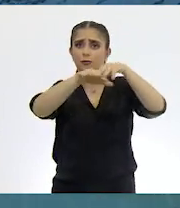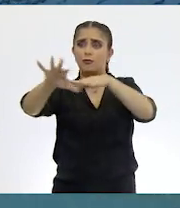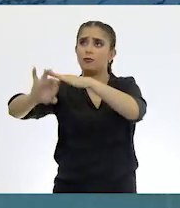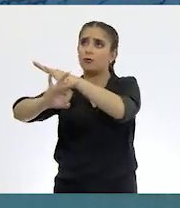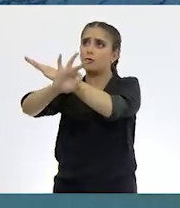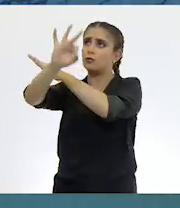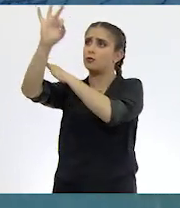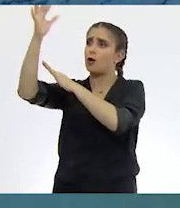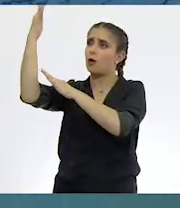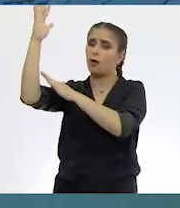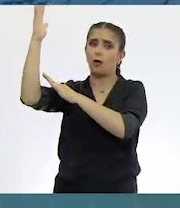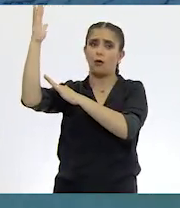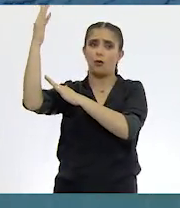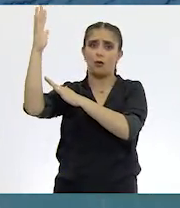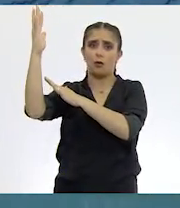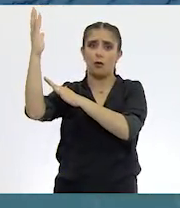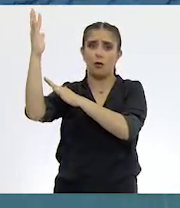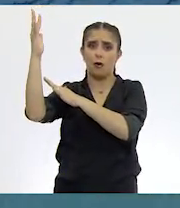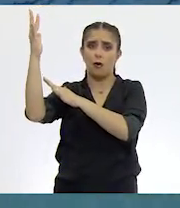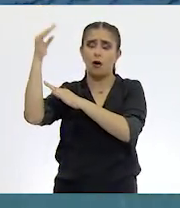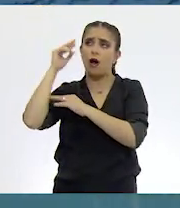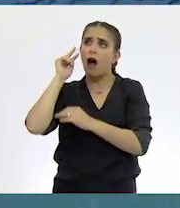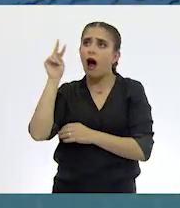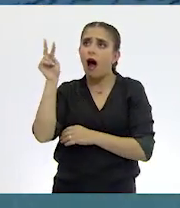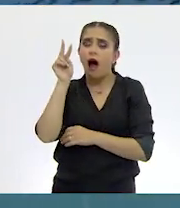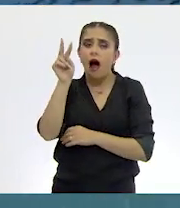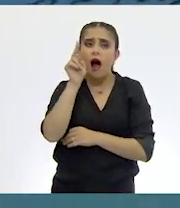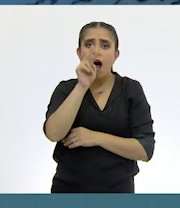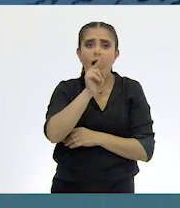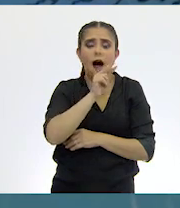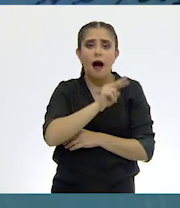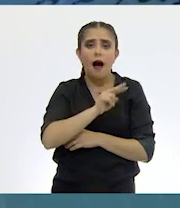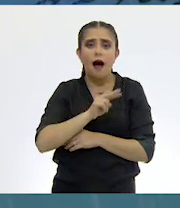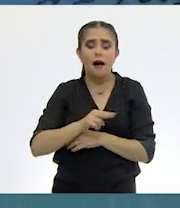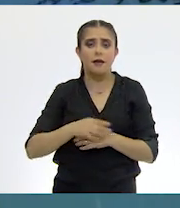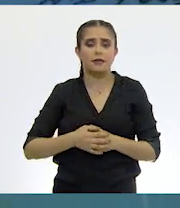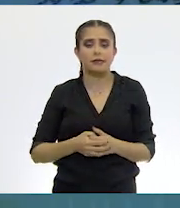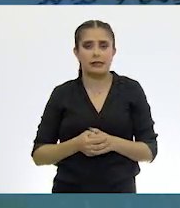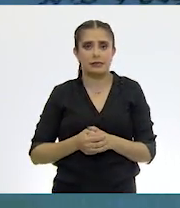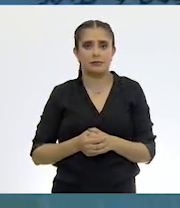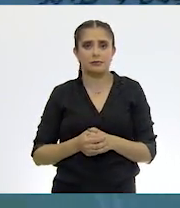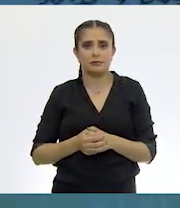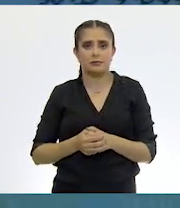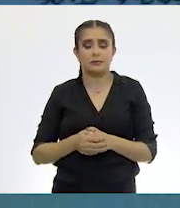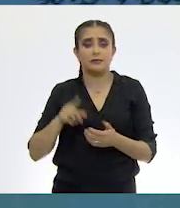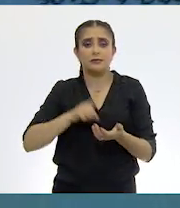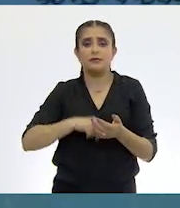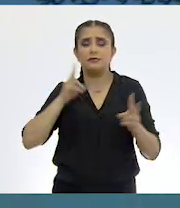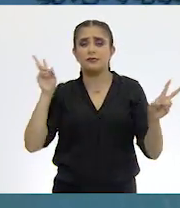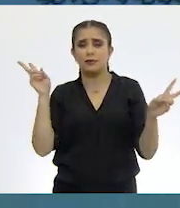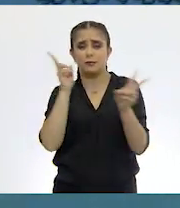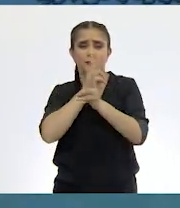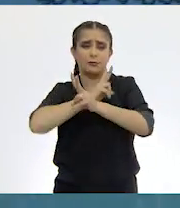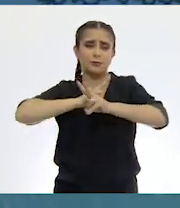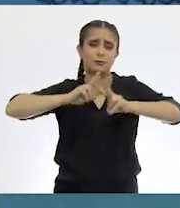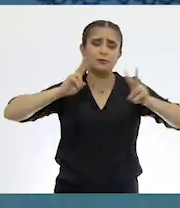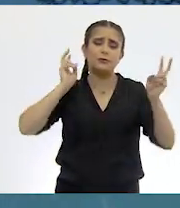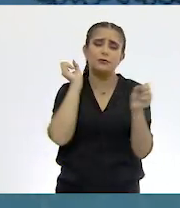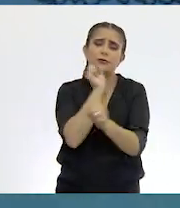dedos y de algo más que todavía no existe. Penetradas del aire más